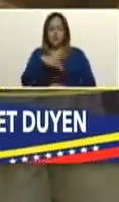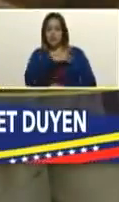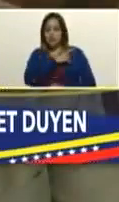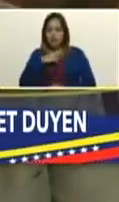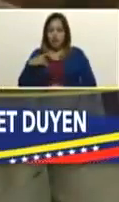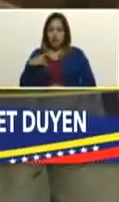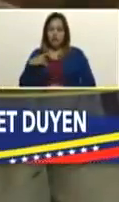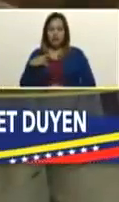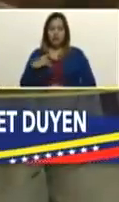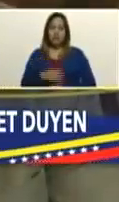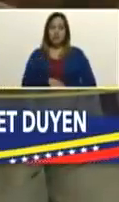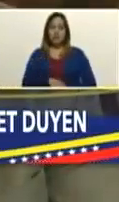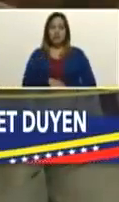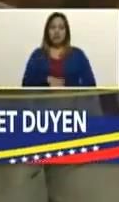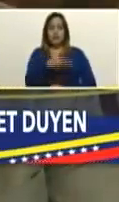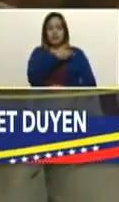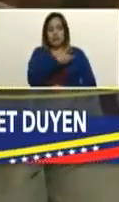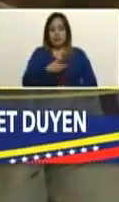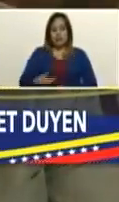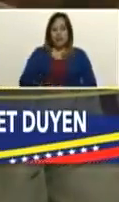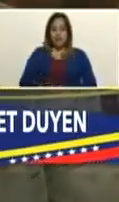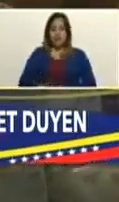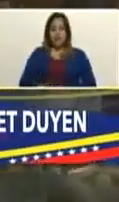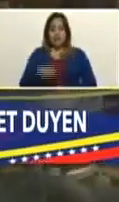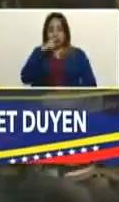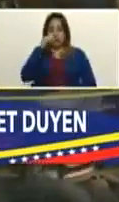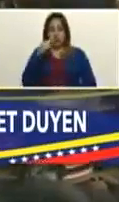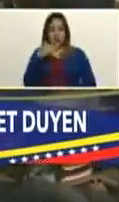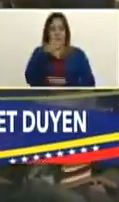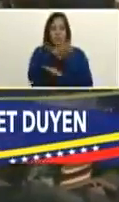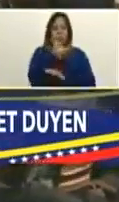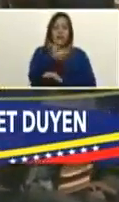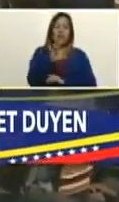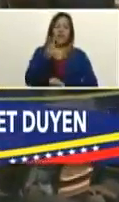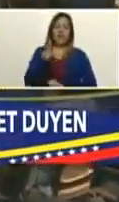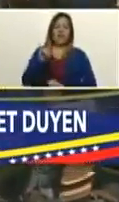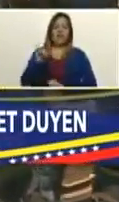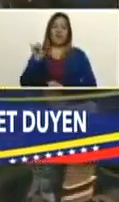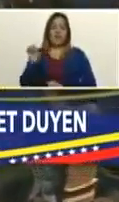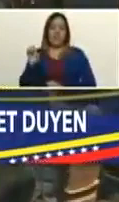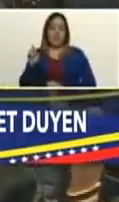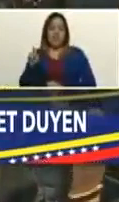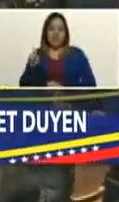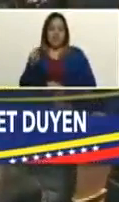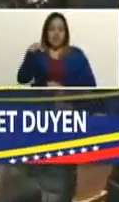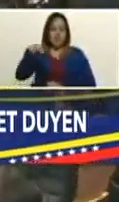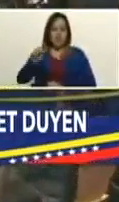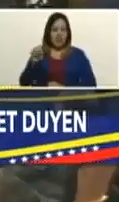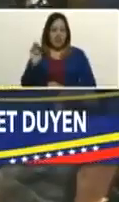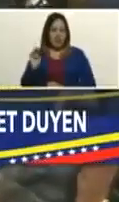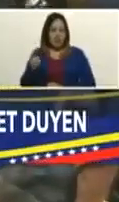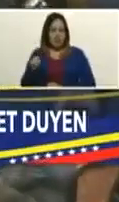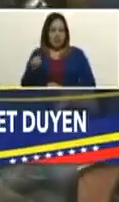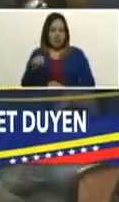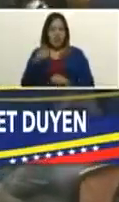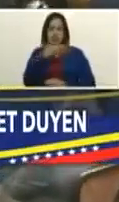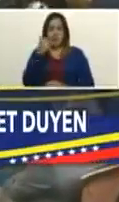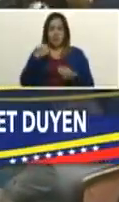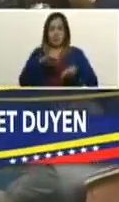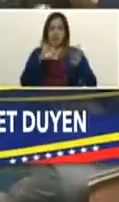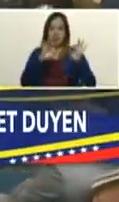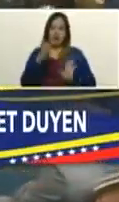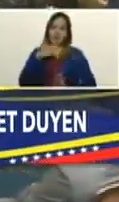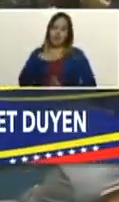pronto, excelentísimo presidente, visite a Vietnam en la ocasión adecuada. Para mí,